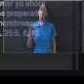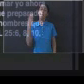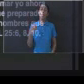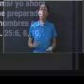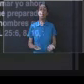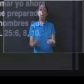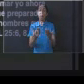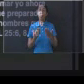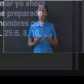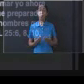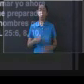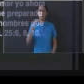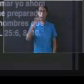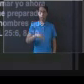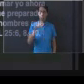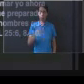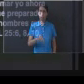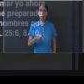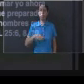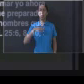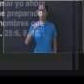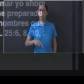Ahorita que estás esquilando, dame.